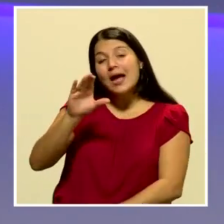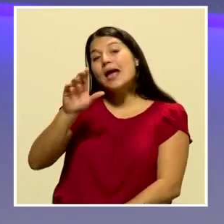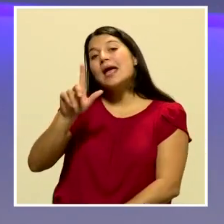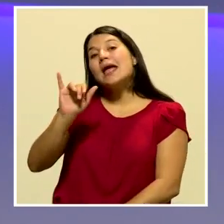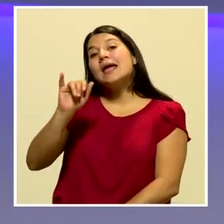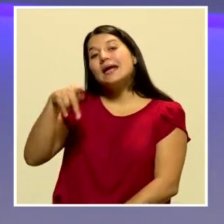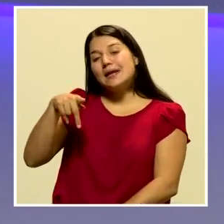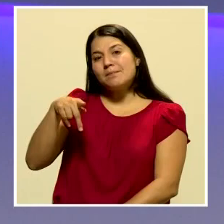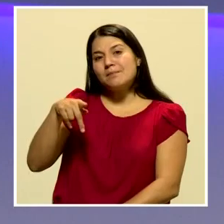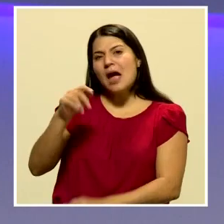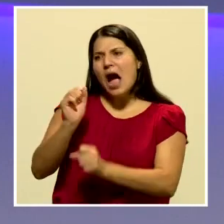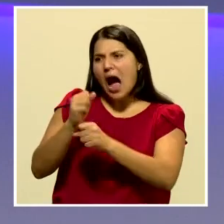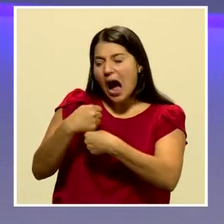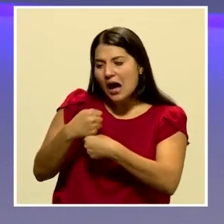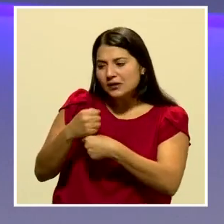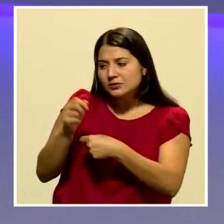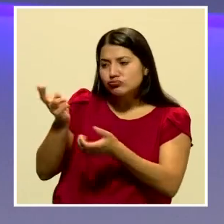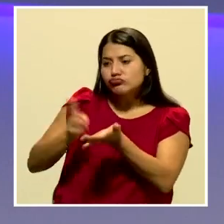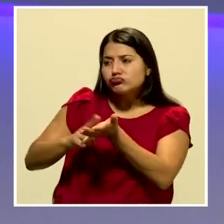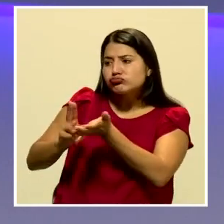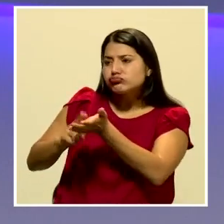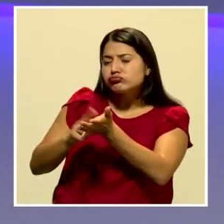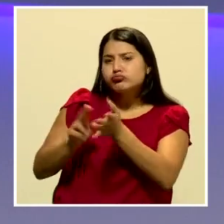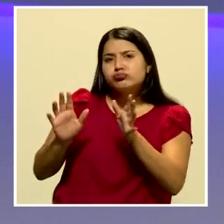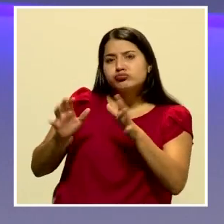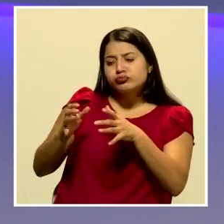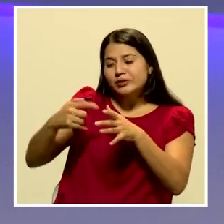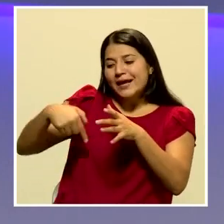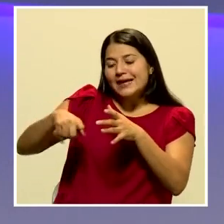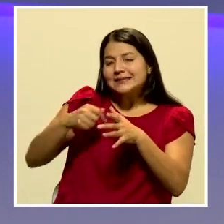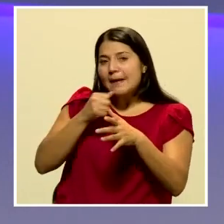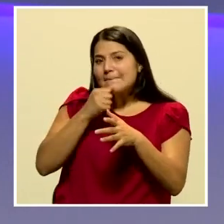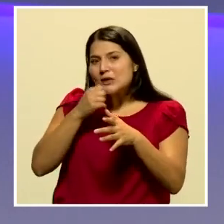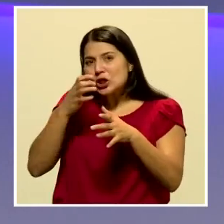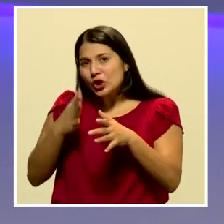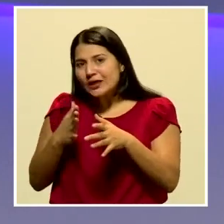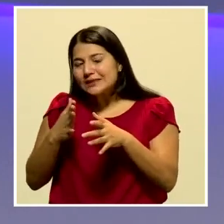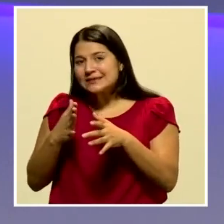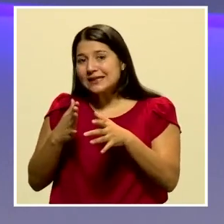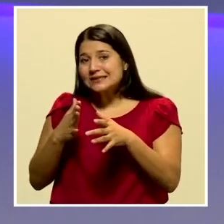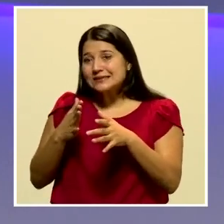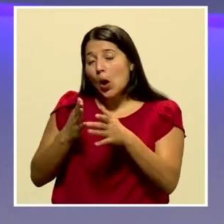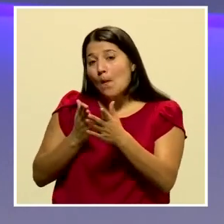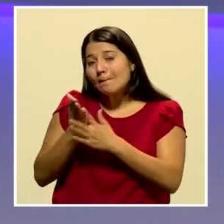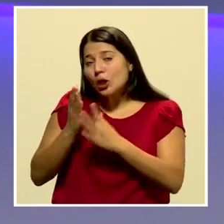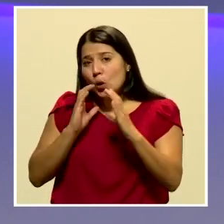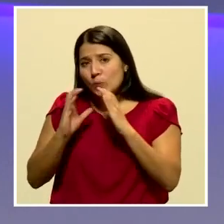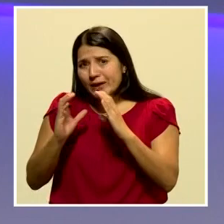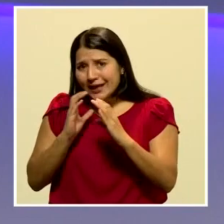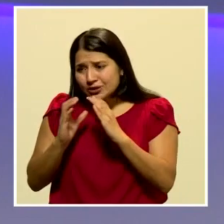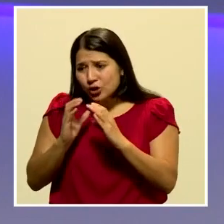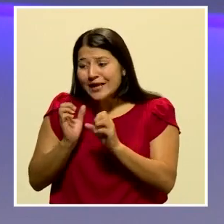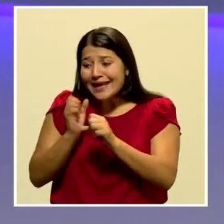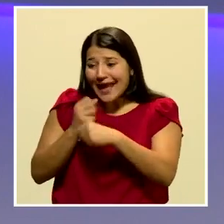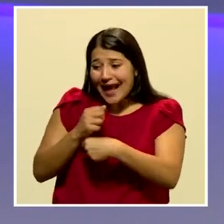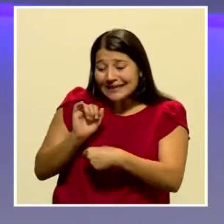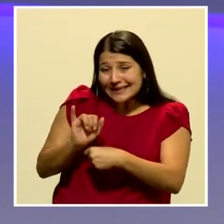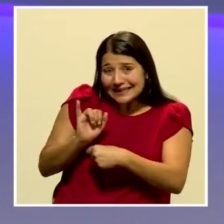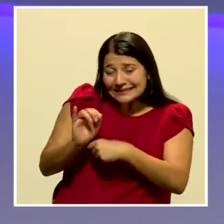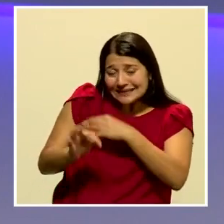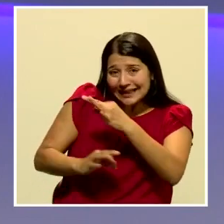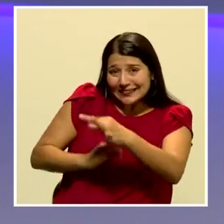reporteros y medios que ejercen este tipo de periodismo y ahora están presentando un